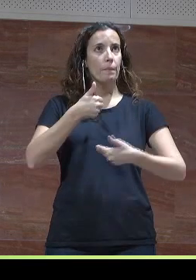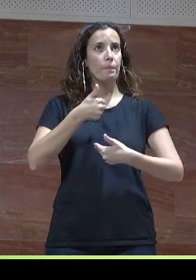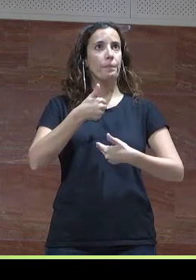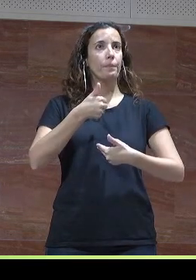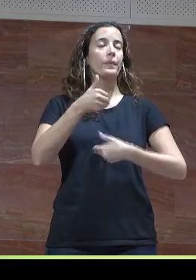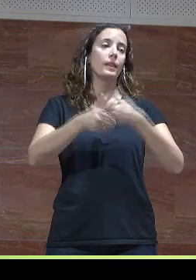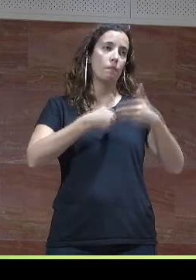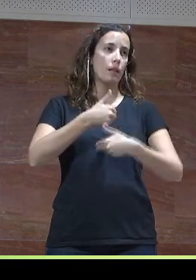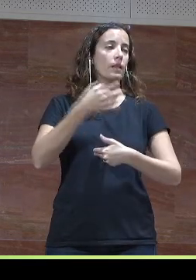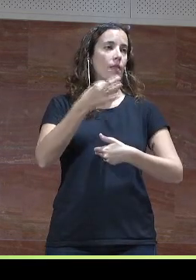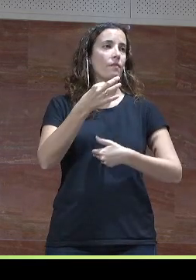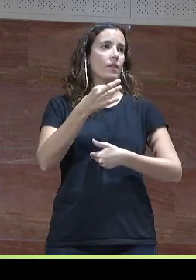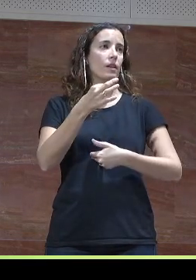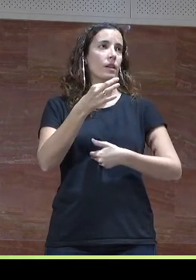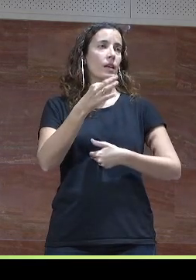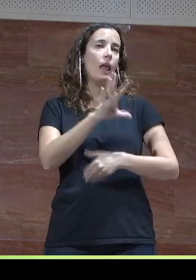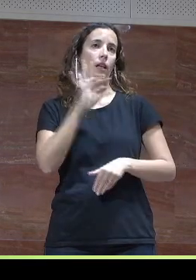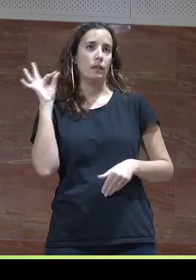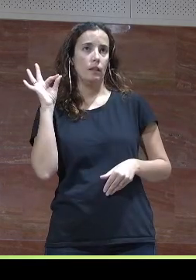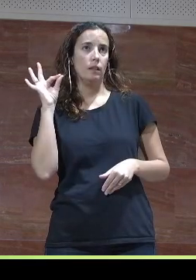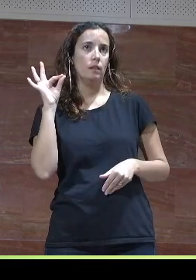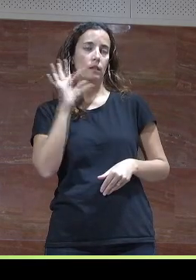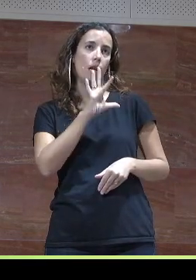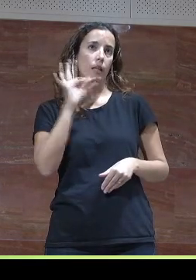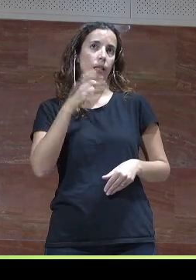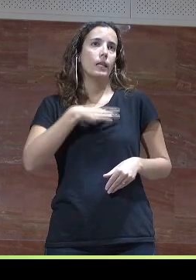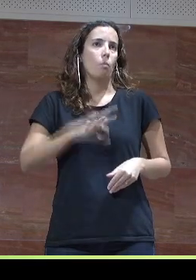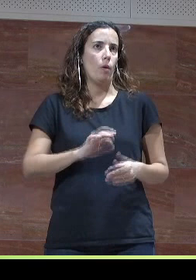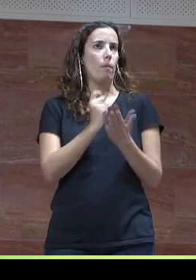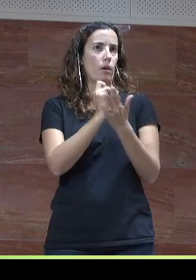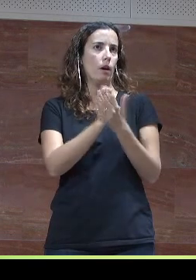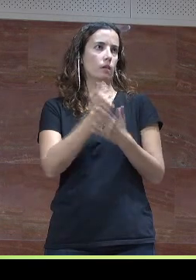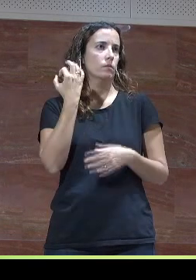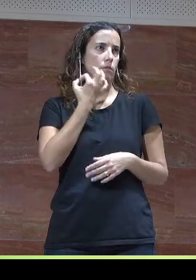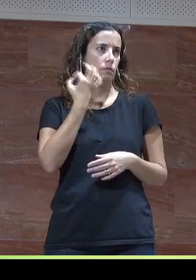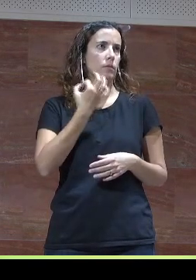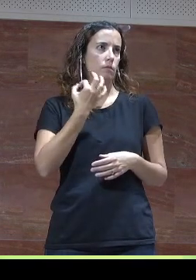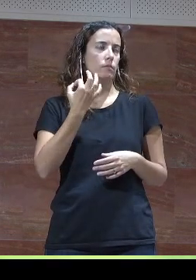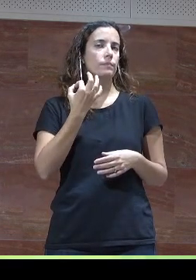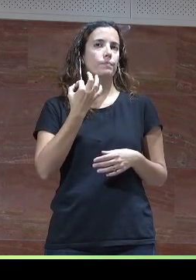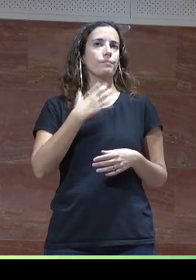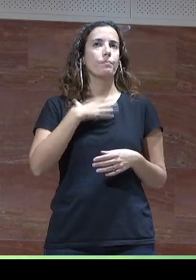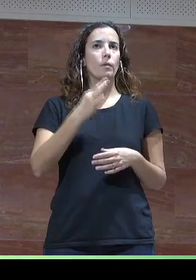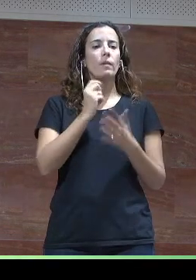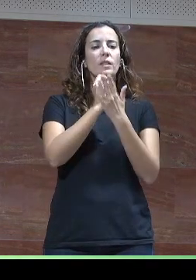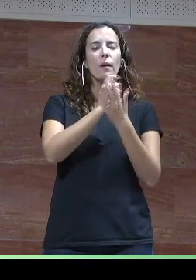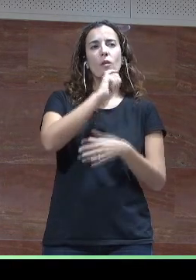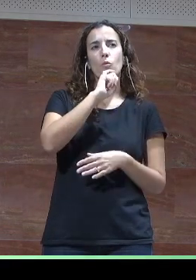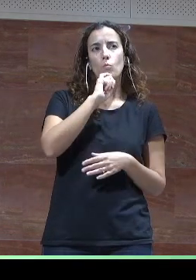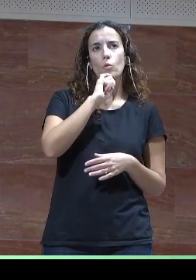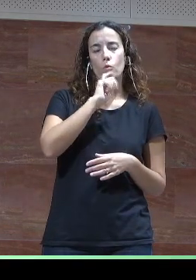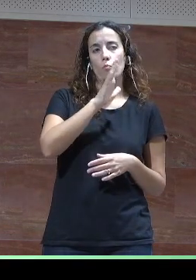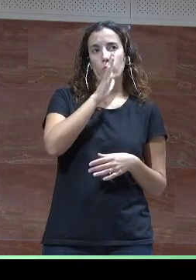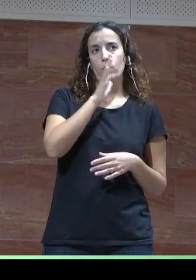tiene que elegir de manera no solamente solvente, porque tendrá que poder pagarlo y tendrá que verse cómo se paga eso, porque